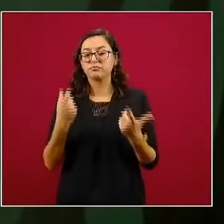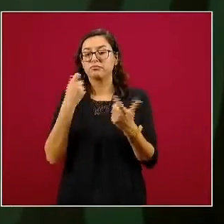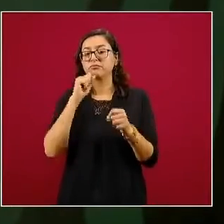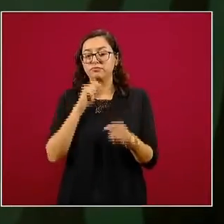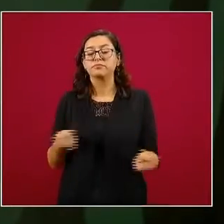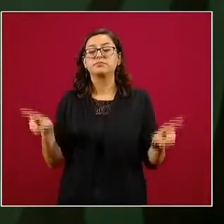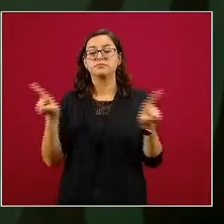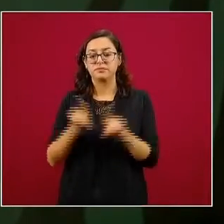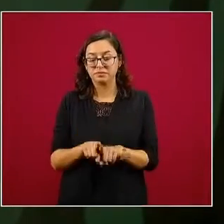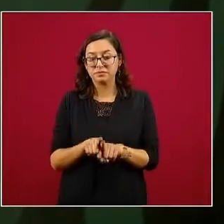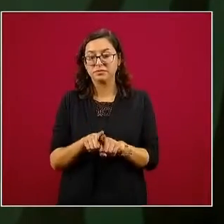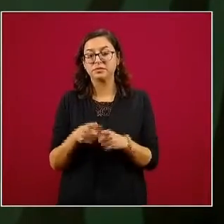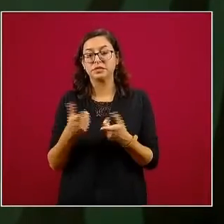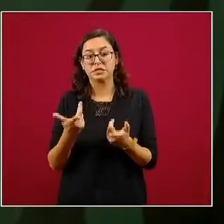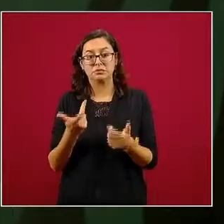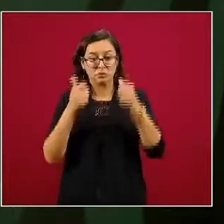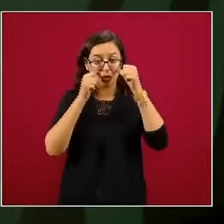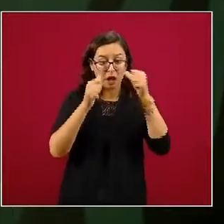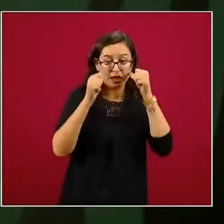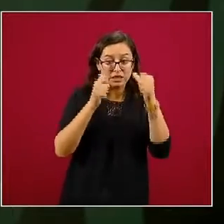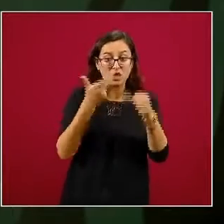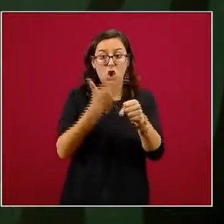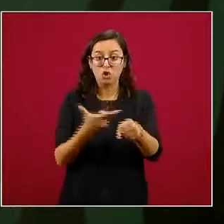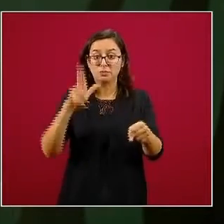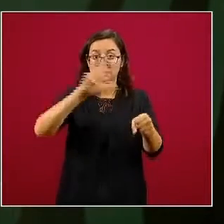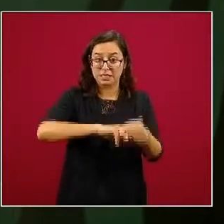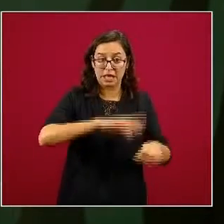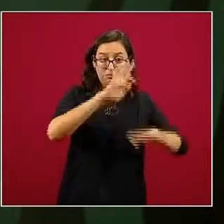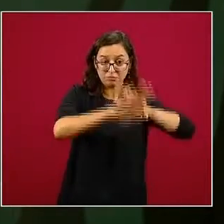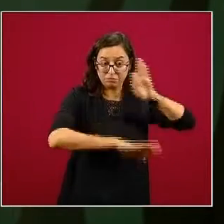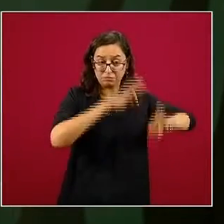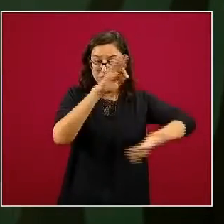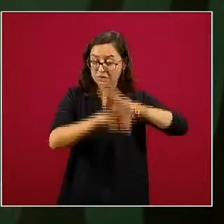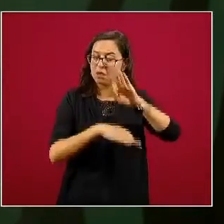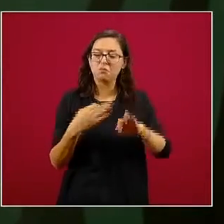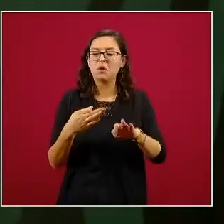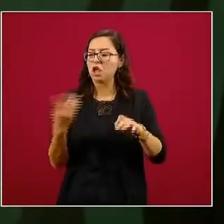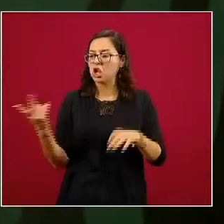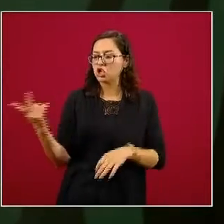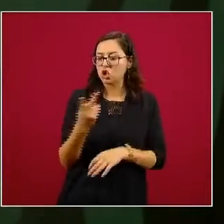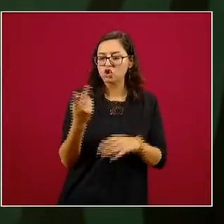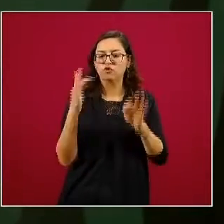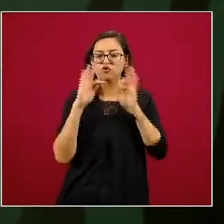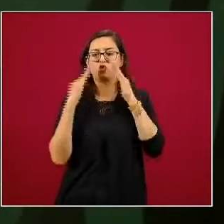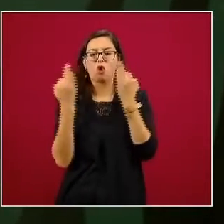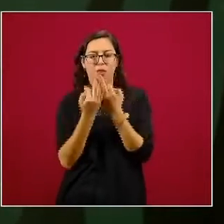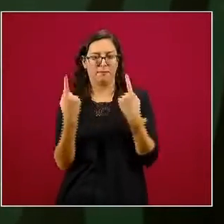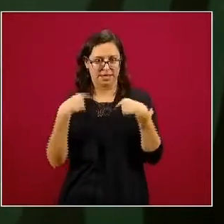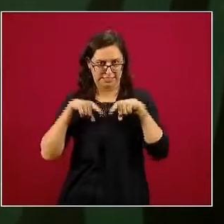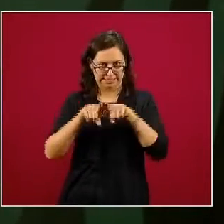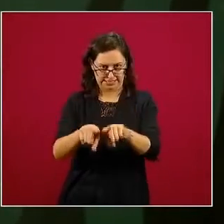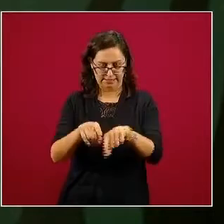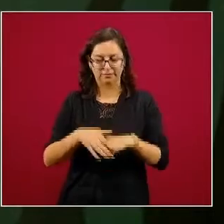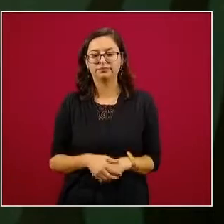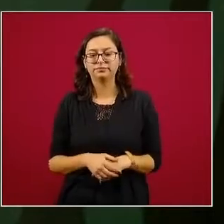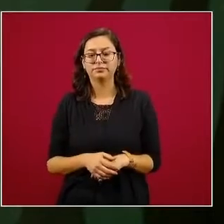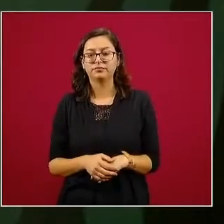Por ejemplo, en la elaboración de cubrebocas. Aquí en Puebla tenemos en estos talleres una producción